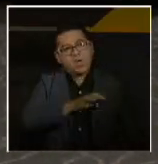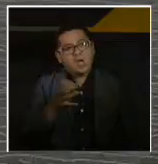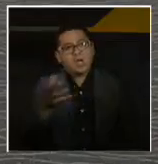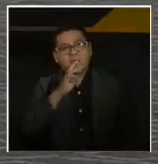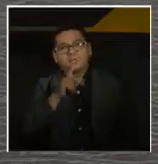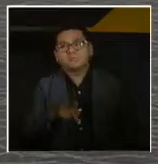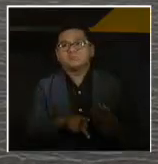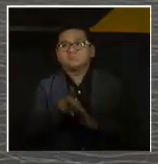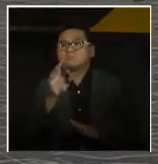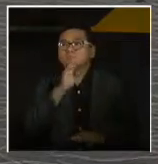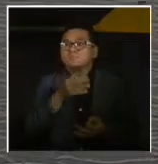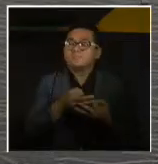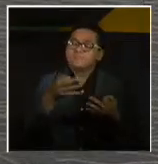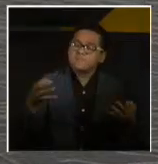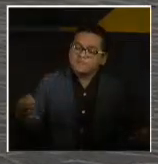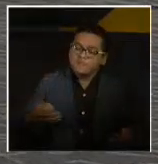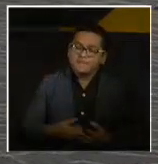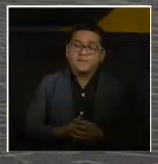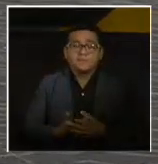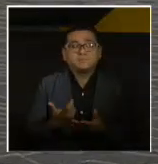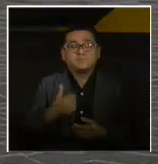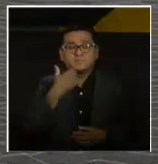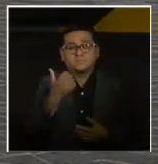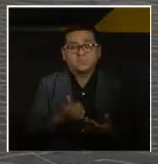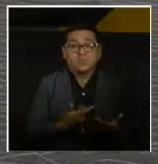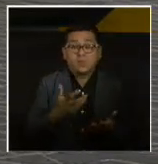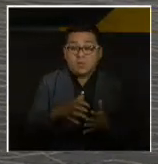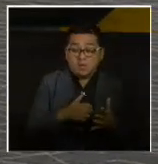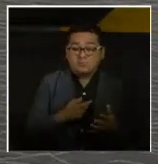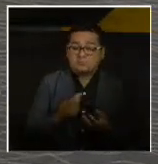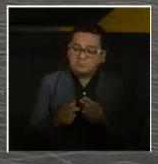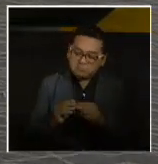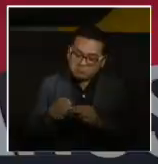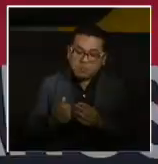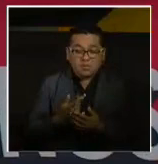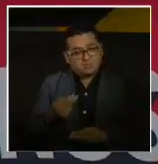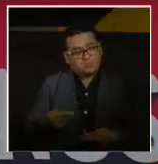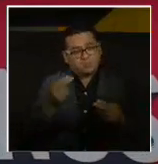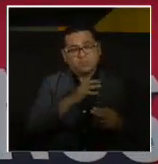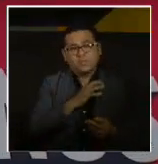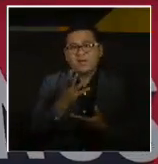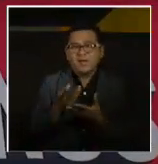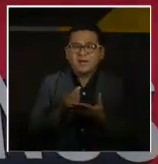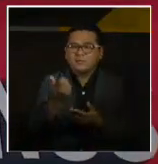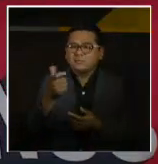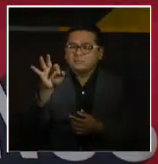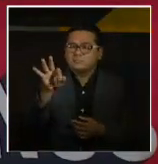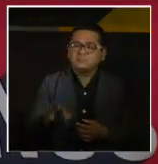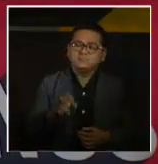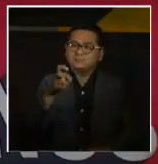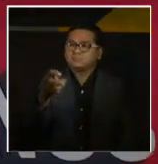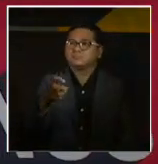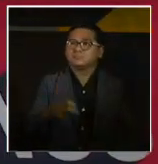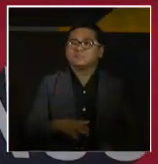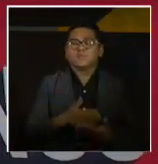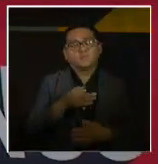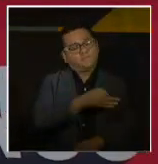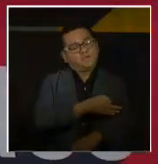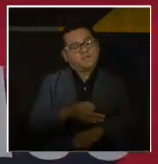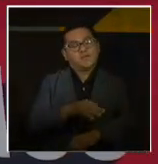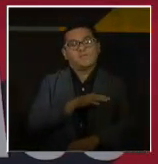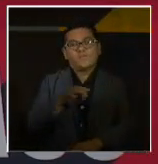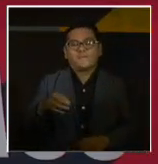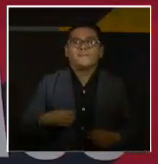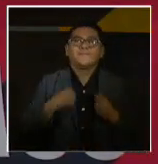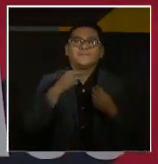hagan producir la tierra, la agricultura, que es negocio, y puedan ganar un porcentaje de eso y sus familias